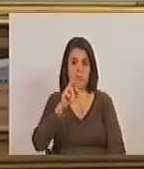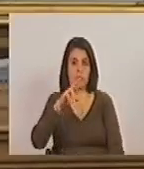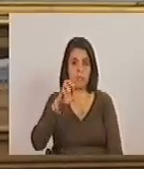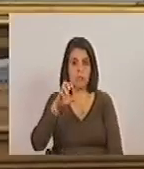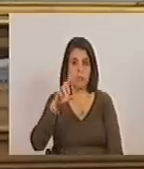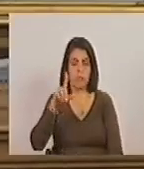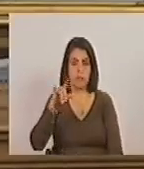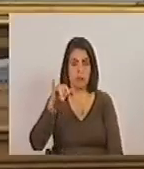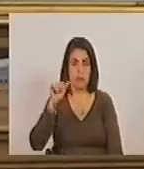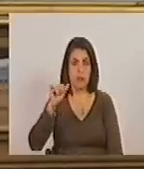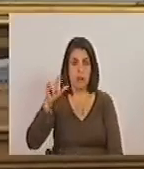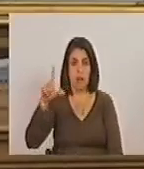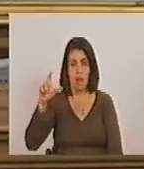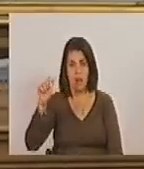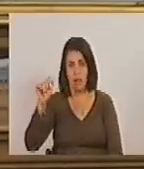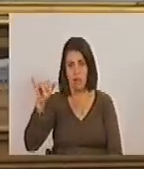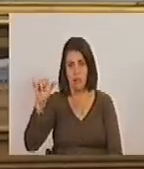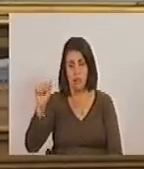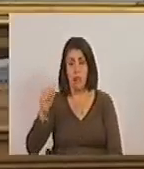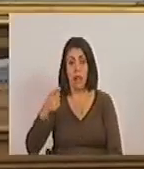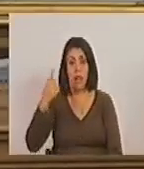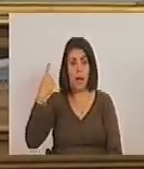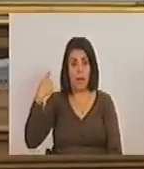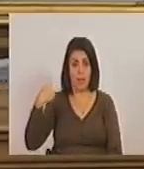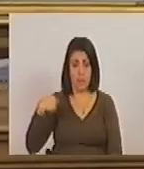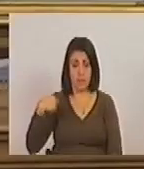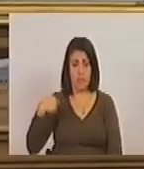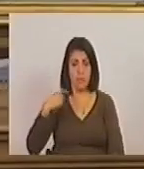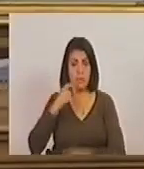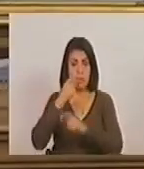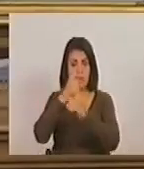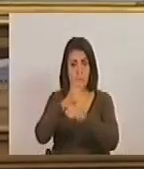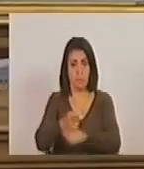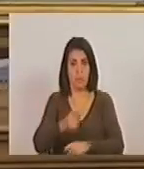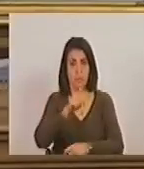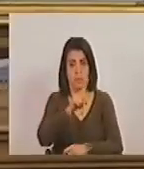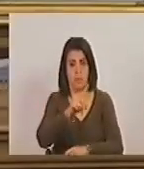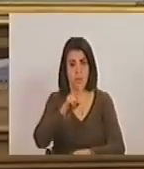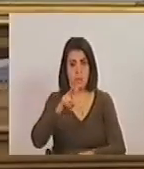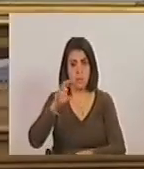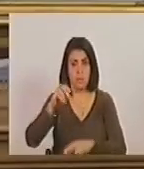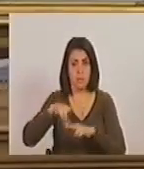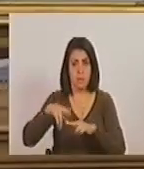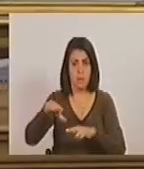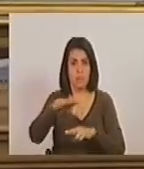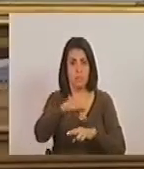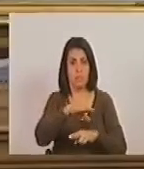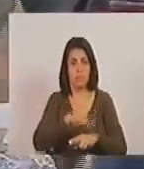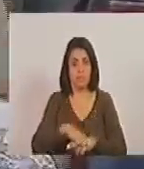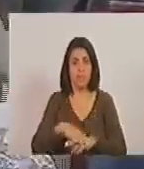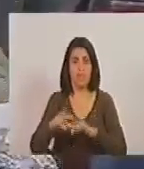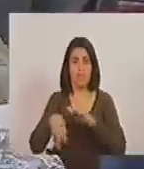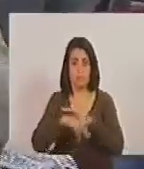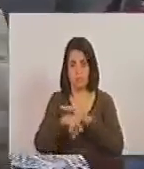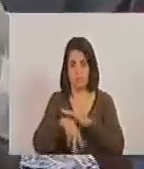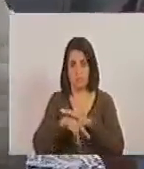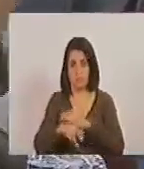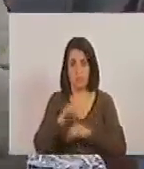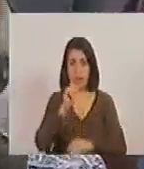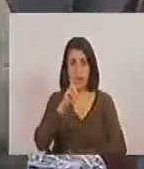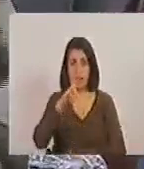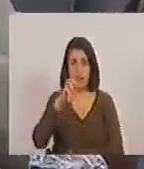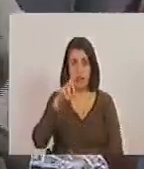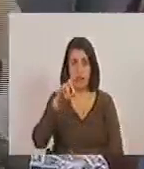Argelia Laya. Y ayer fueron graduados 120 niñitas y niñitos de nuestro preescolar